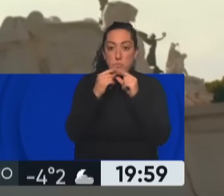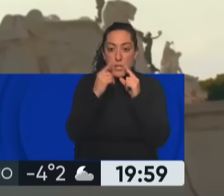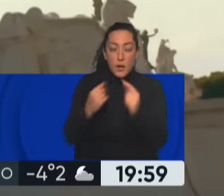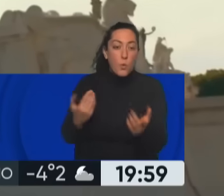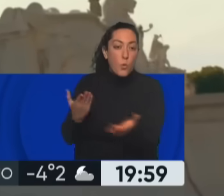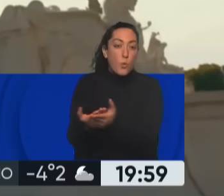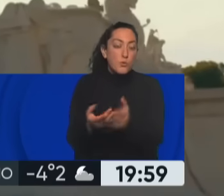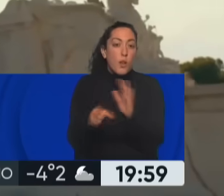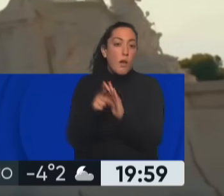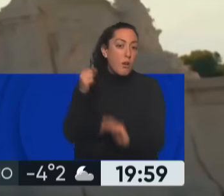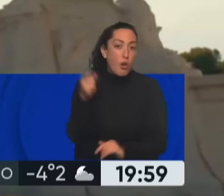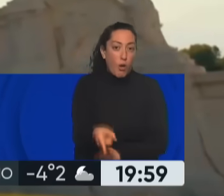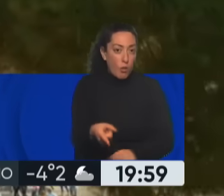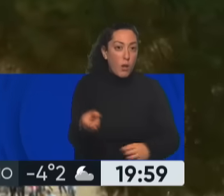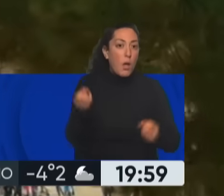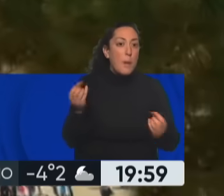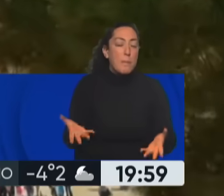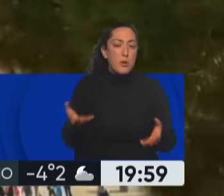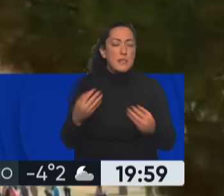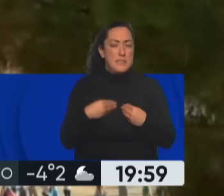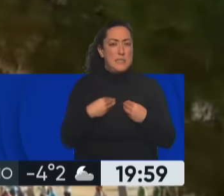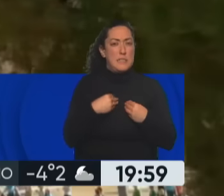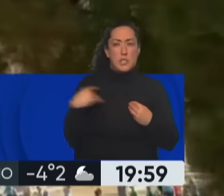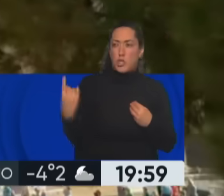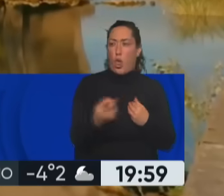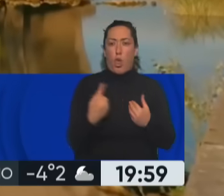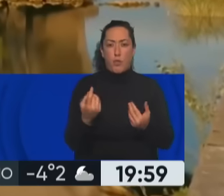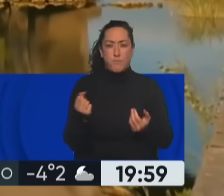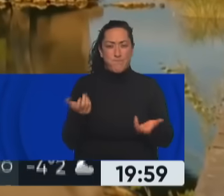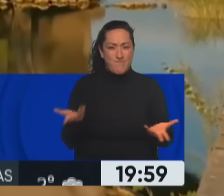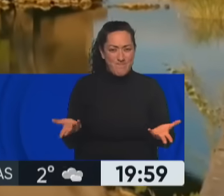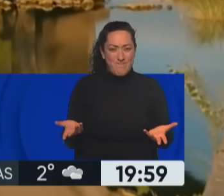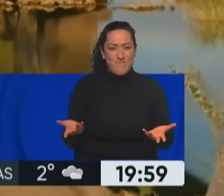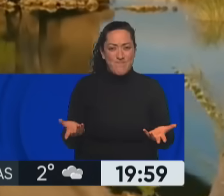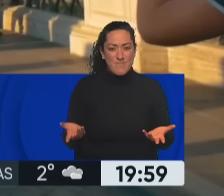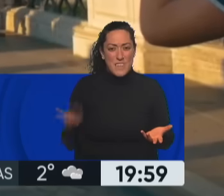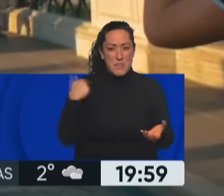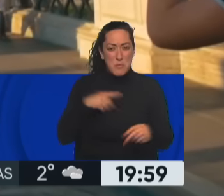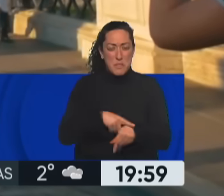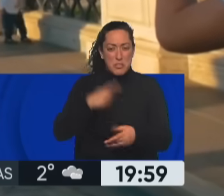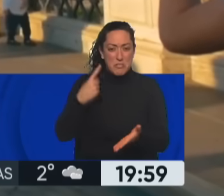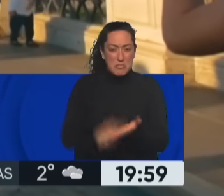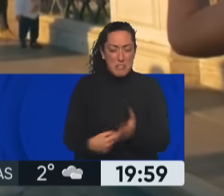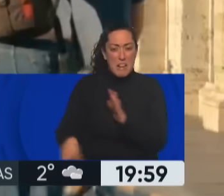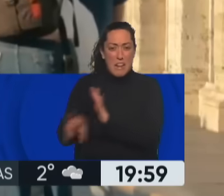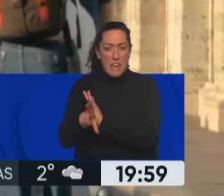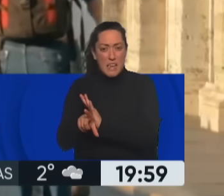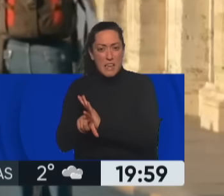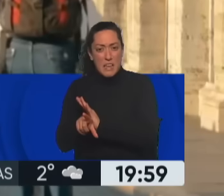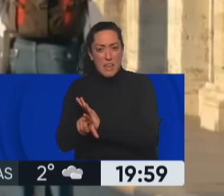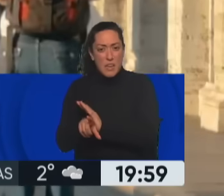nueva ley, porque esta es una sensación que todos tuvimos desde un comienzo, de decir que una ley nunca puede